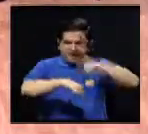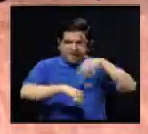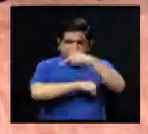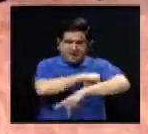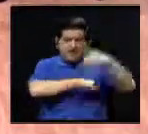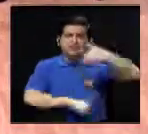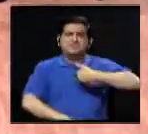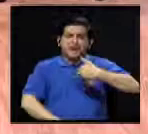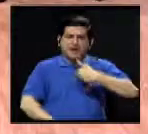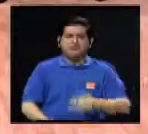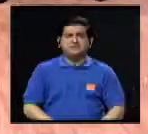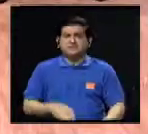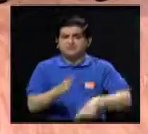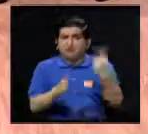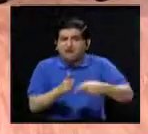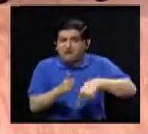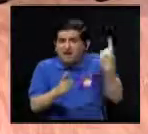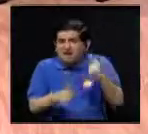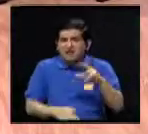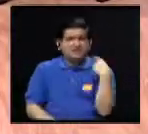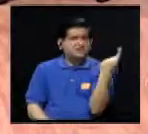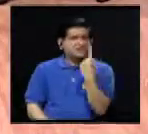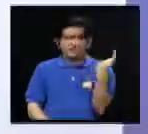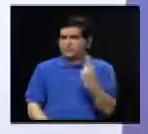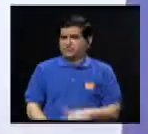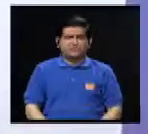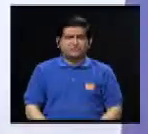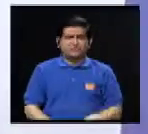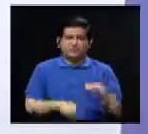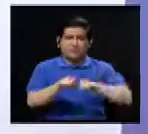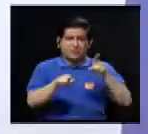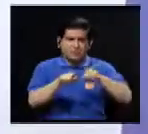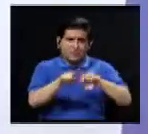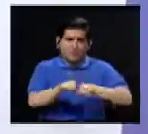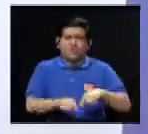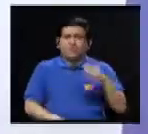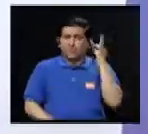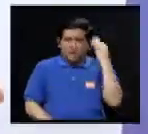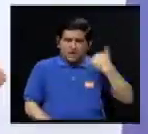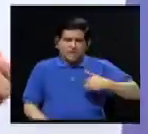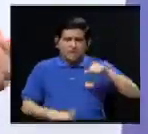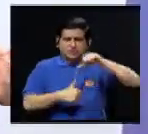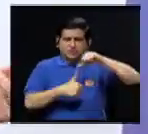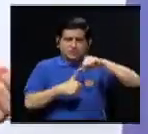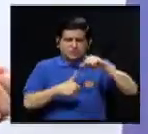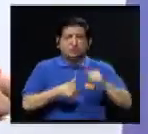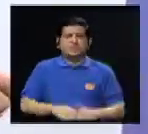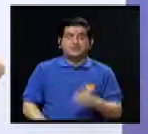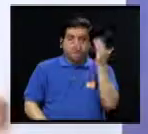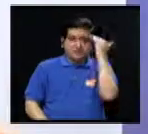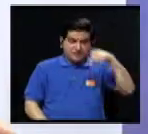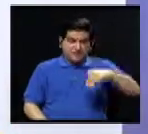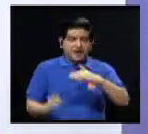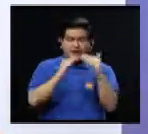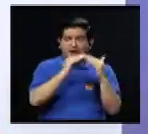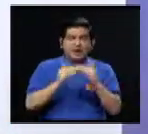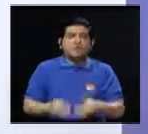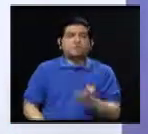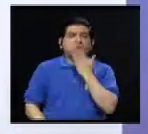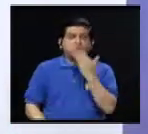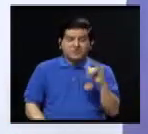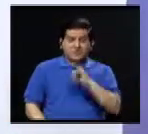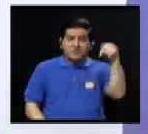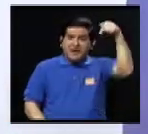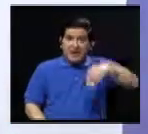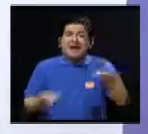este país, porque a veces no es solamente nuestros hermanos y hermanas centroamericanos que no saben que aquí hay pueblos indígenas, es que aquí también pasa